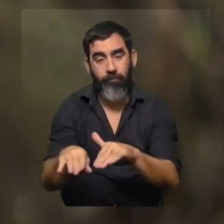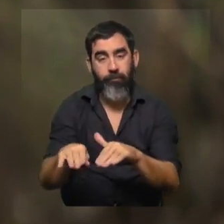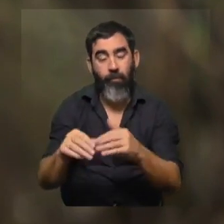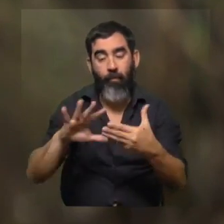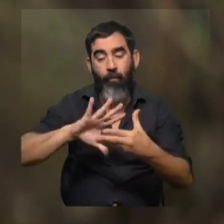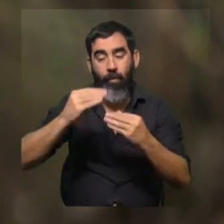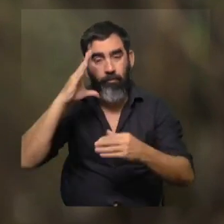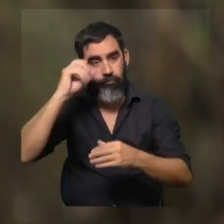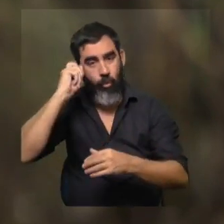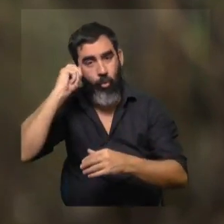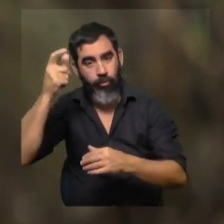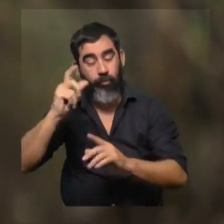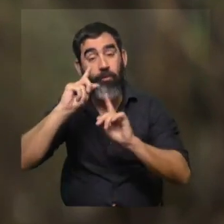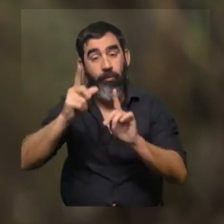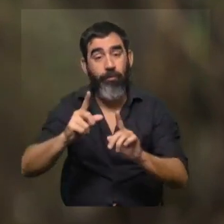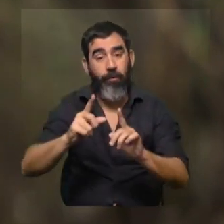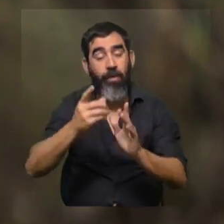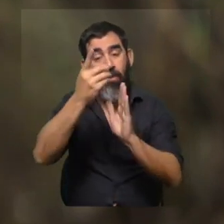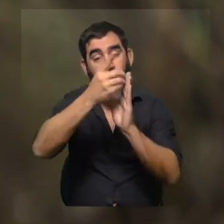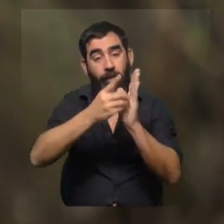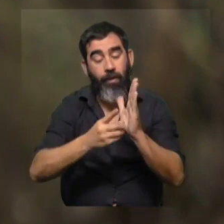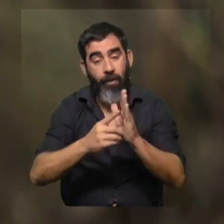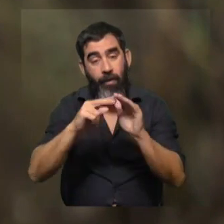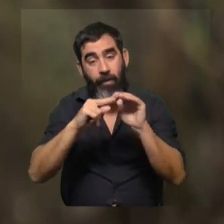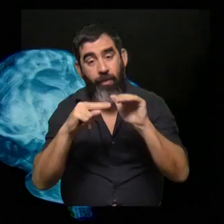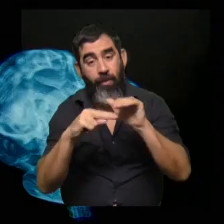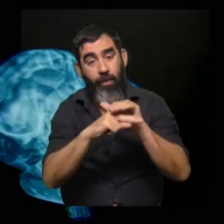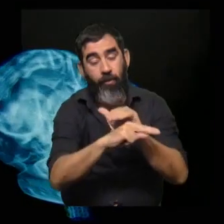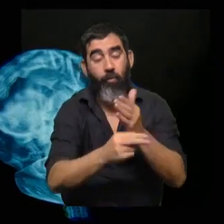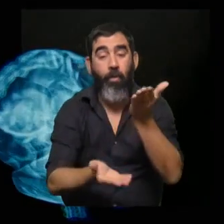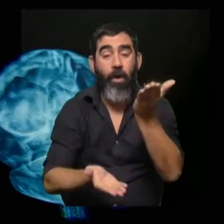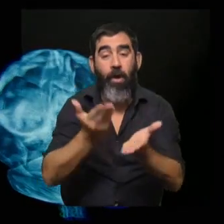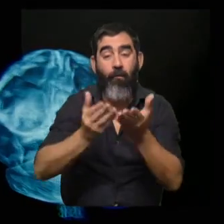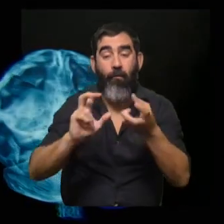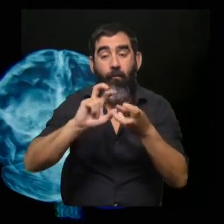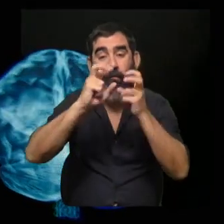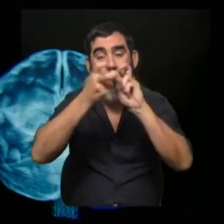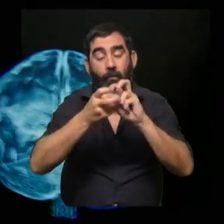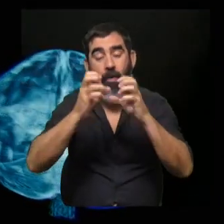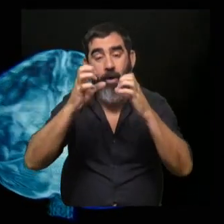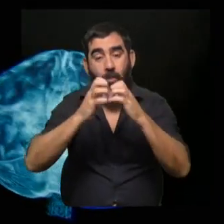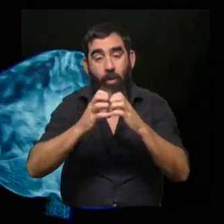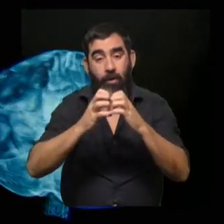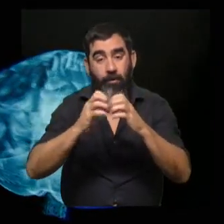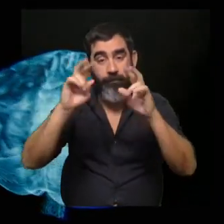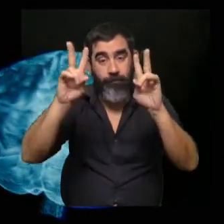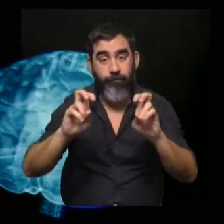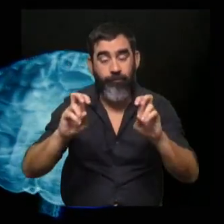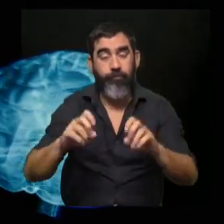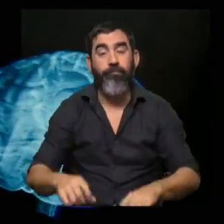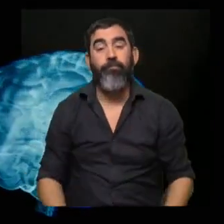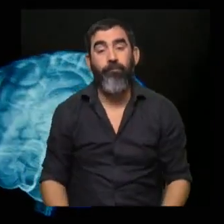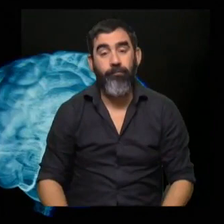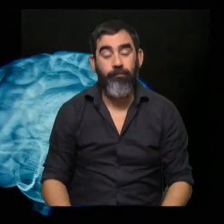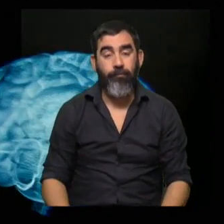desempeño cognitivo. Y después usamos datos de resonancia magnética para evaluar lo que es volumen cerebral. Nos centramos en el volumen cerebral total y el